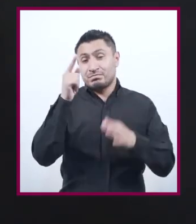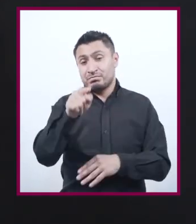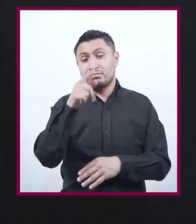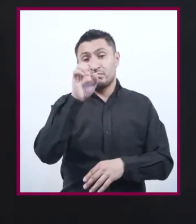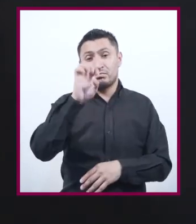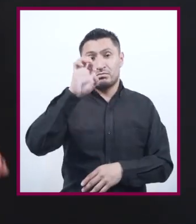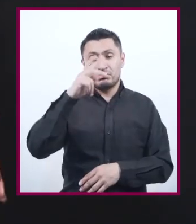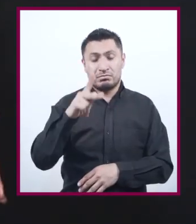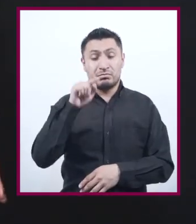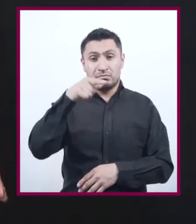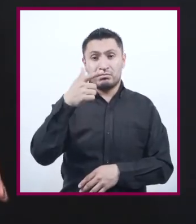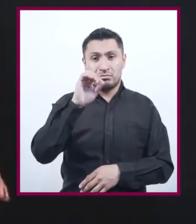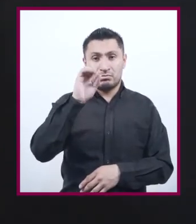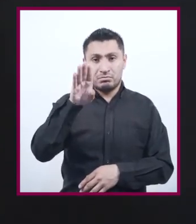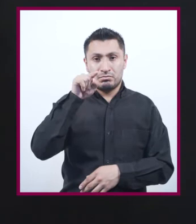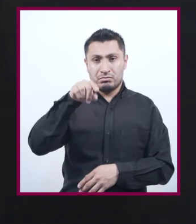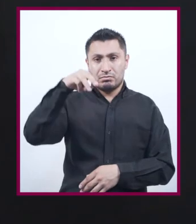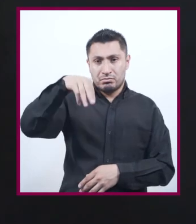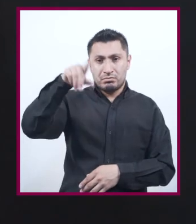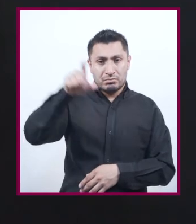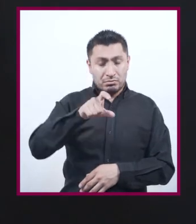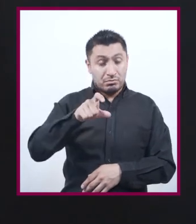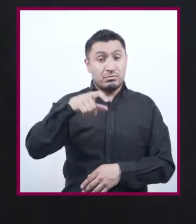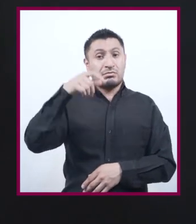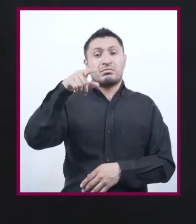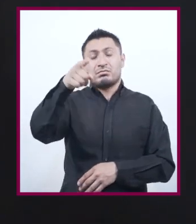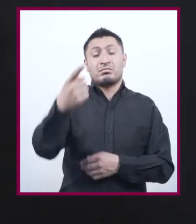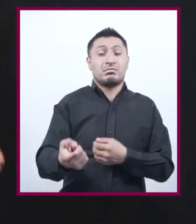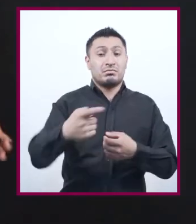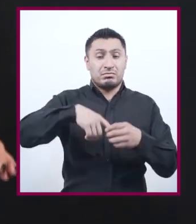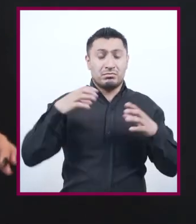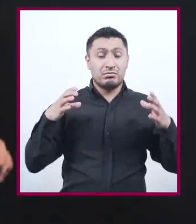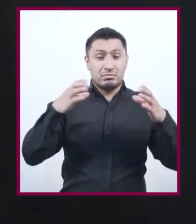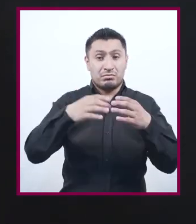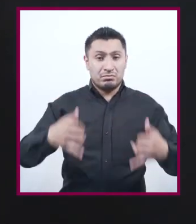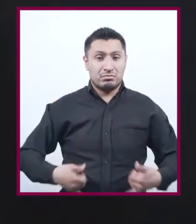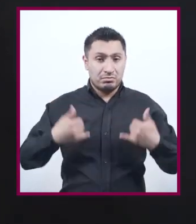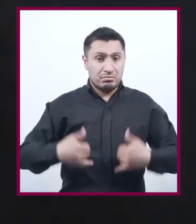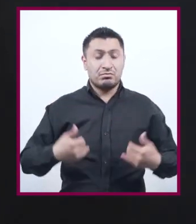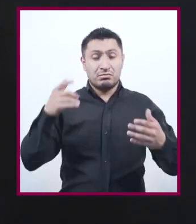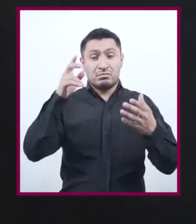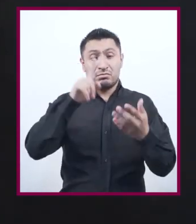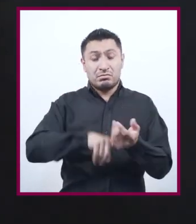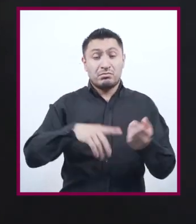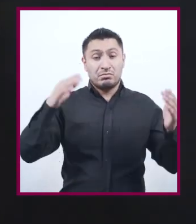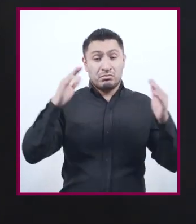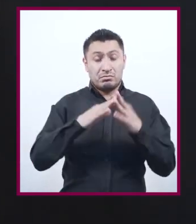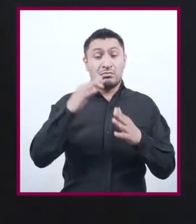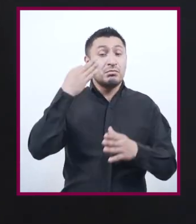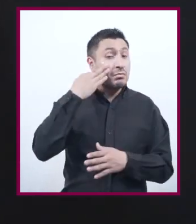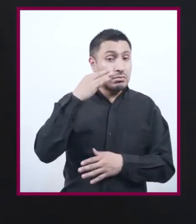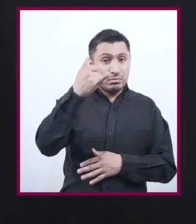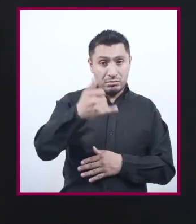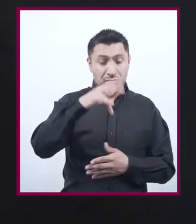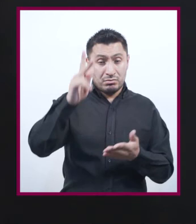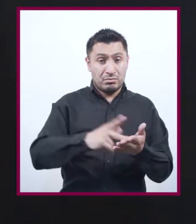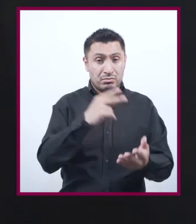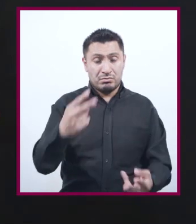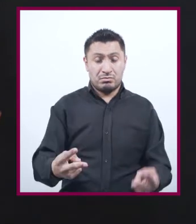jovenesencasa.cep.gov.mx, únete a la comunidad de Jóvenes en Casa en Facebook y vuelve a ver los programas de Jóvenes en TV en